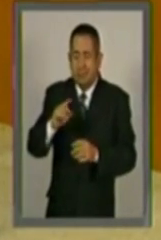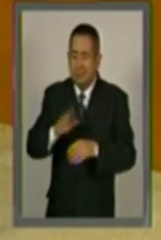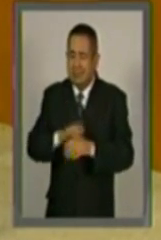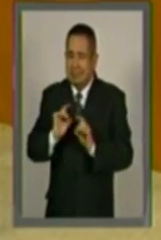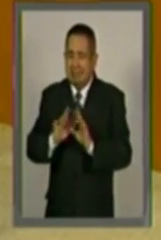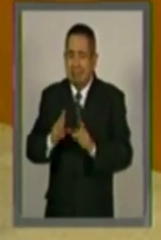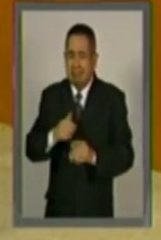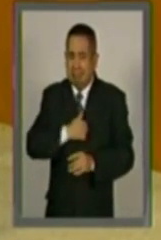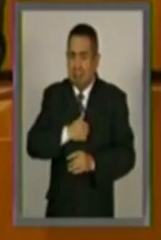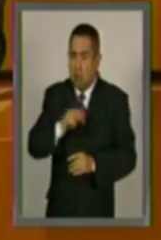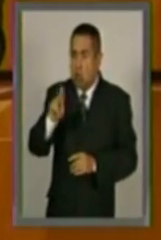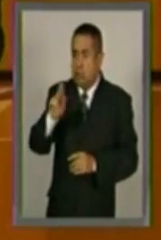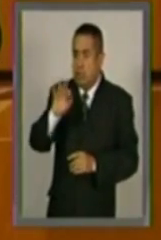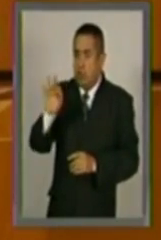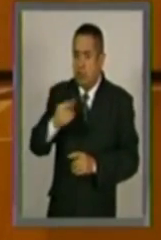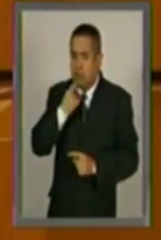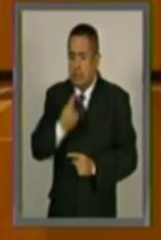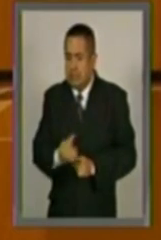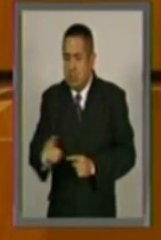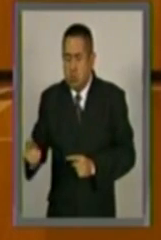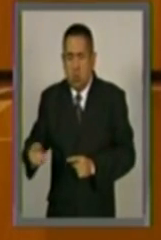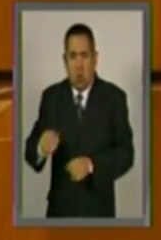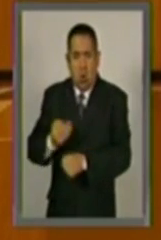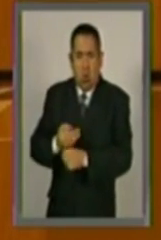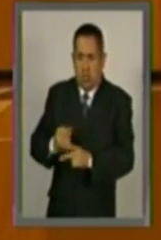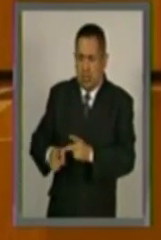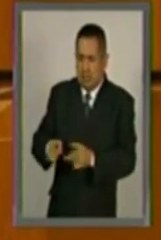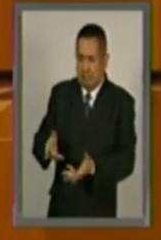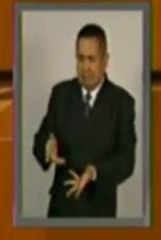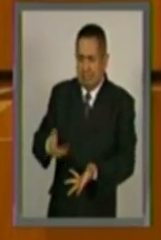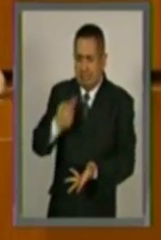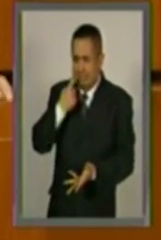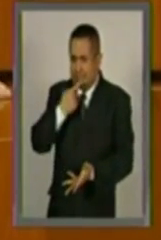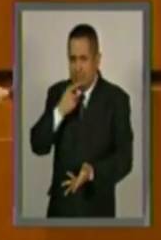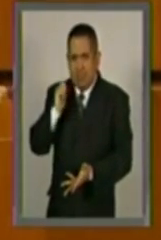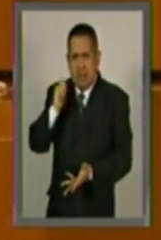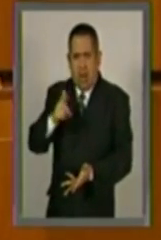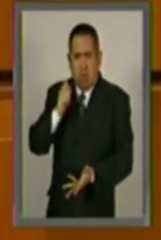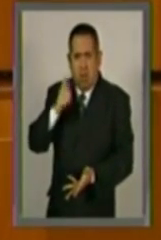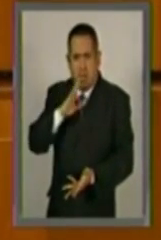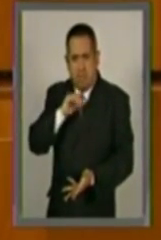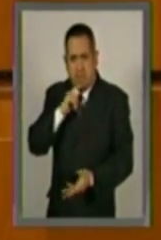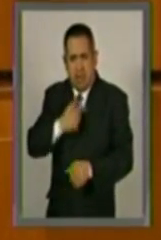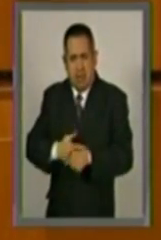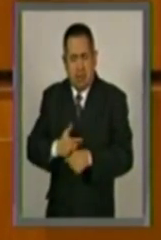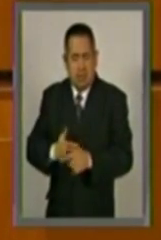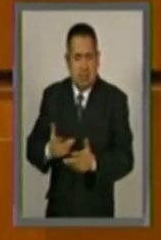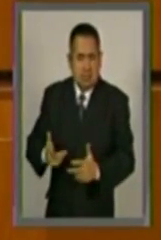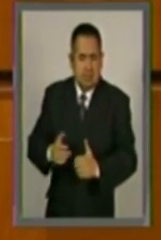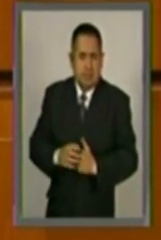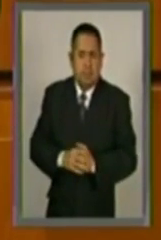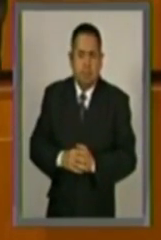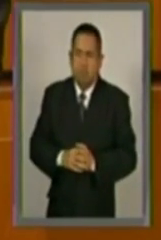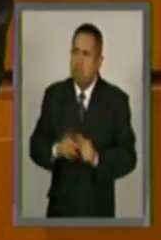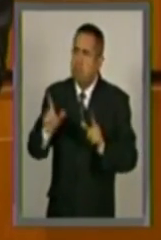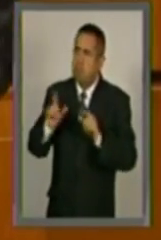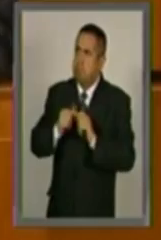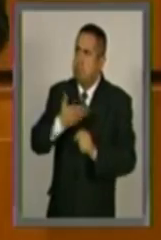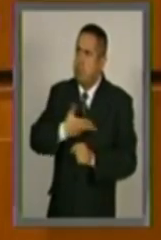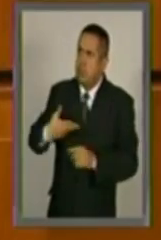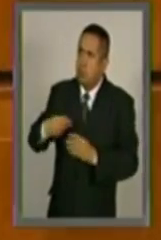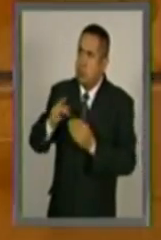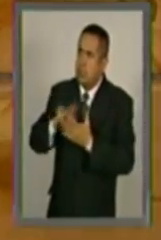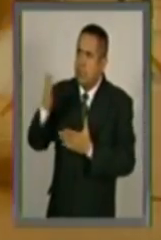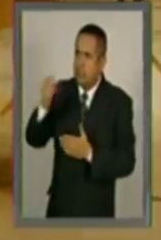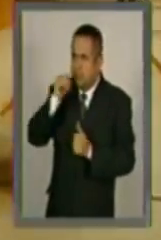80% de pequeños que ya desde su temprana edad padece algún problema de esa naturaleza es cuanto presidente